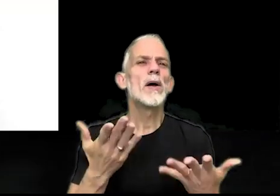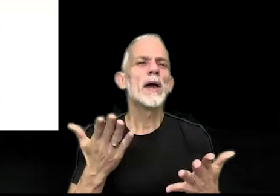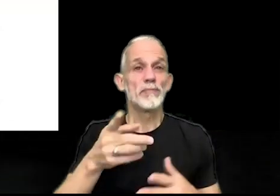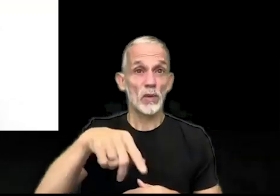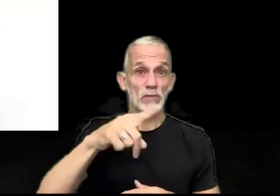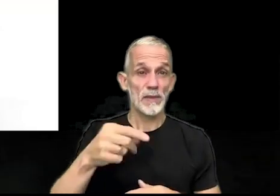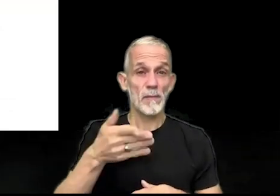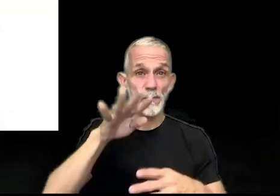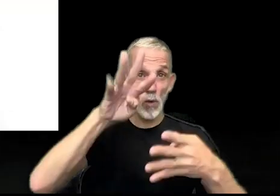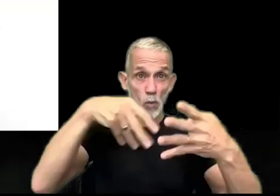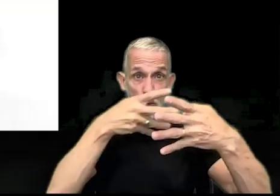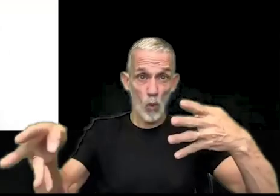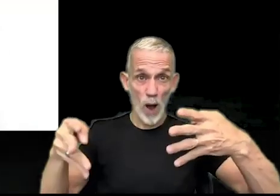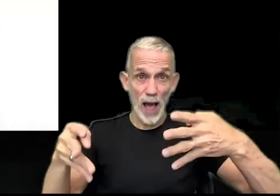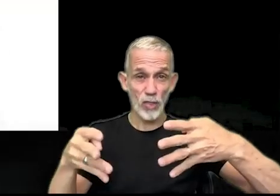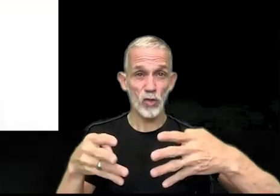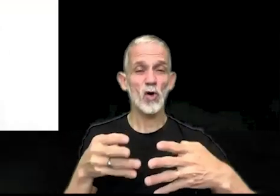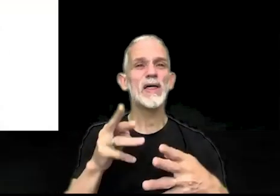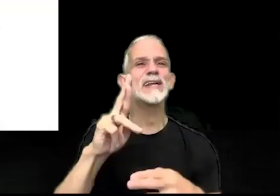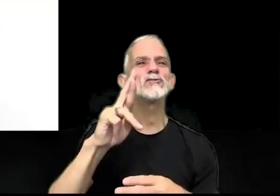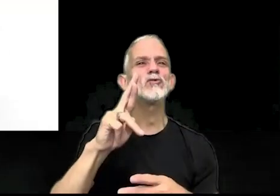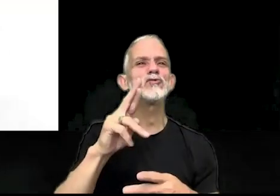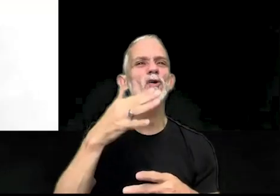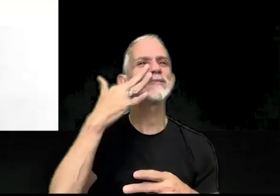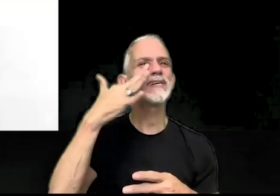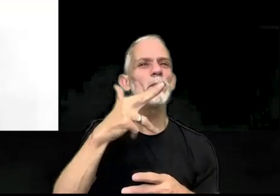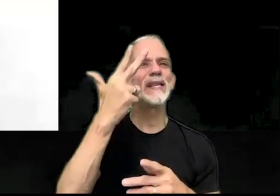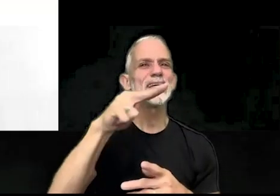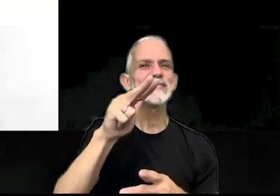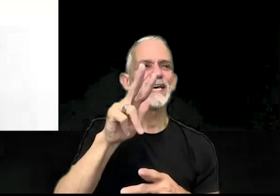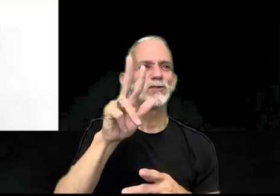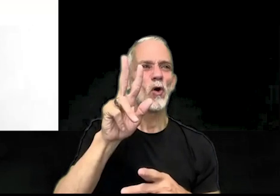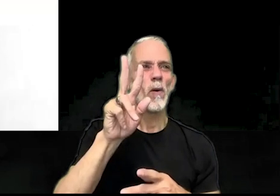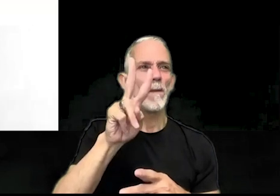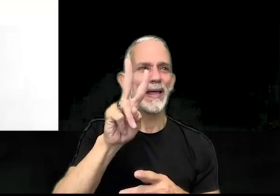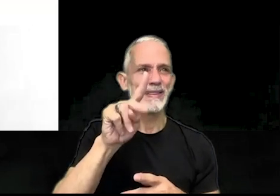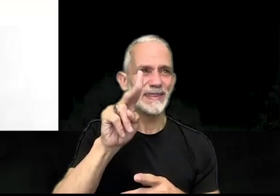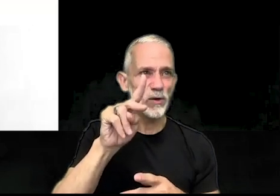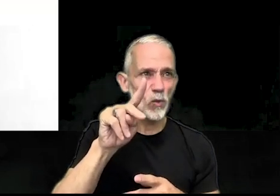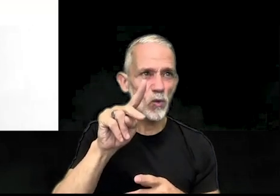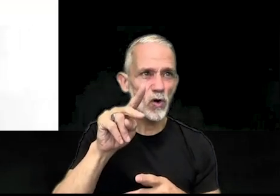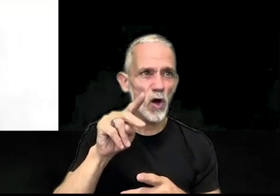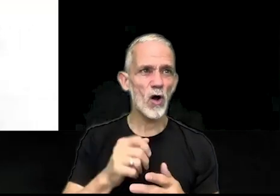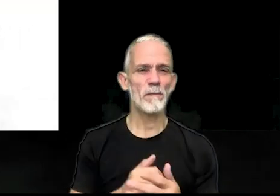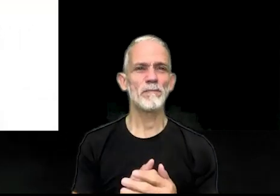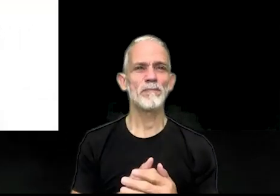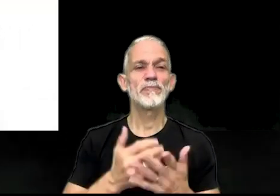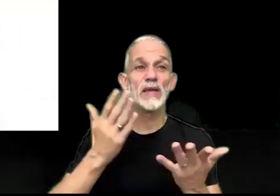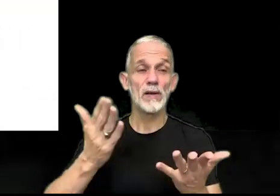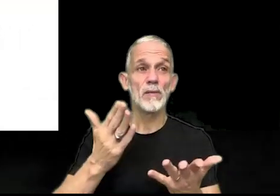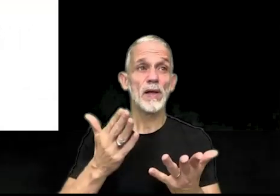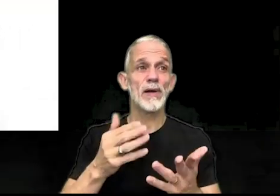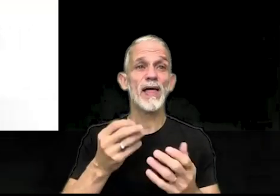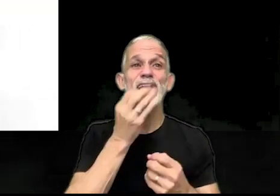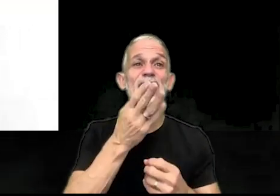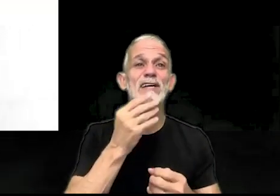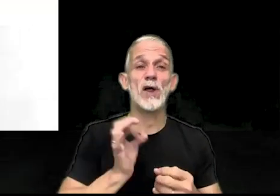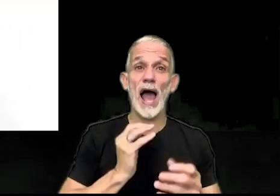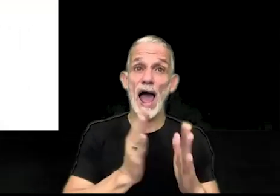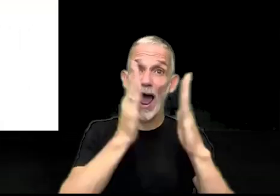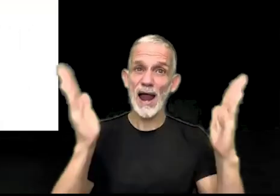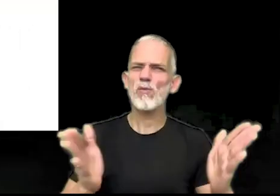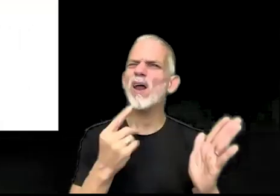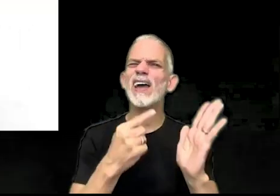ustedes van al cuadro de la resolución 5321 que define el pago de las declaraciones anuales,